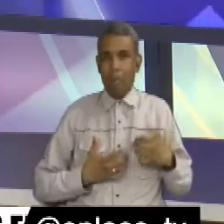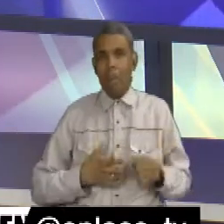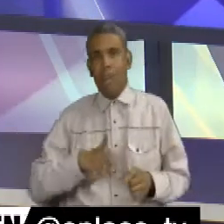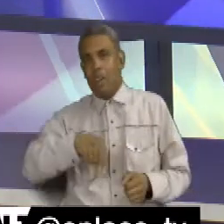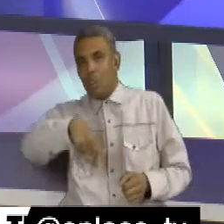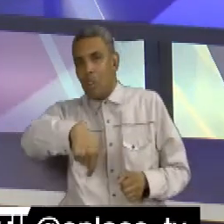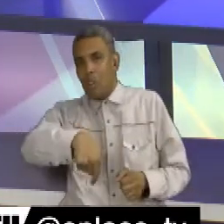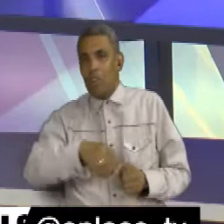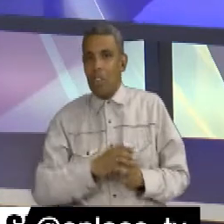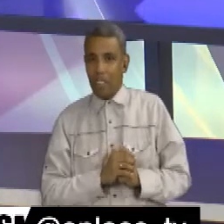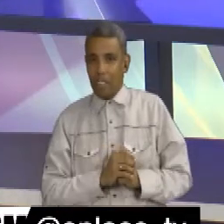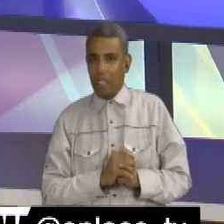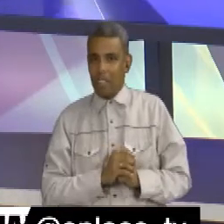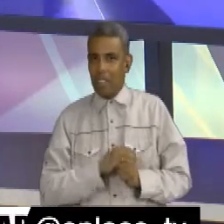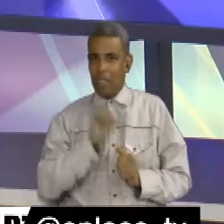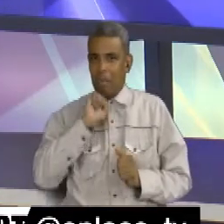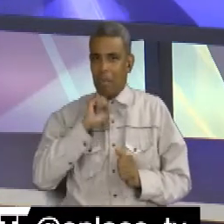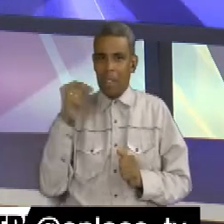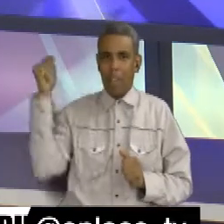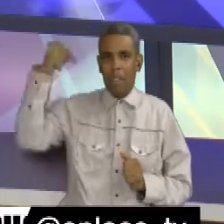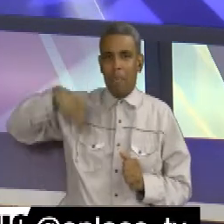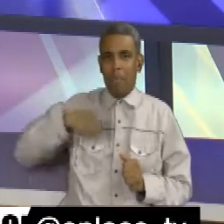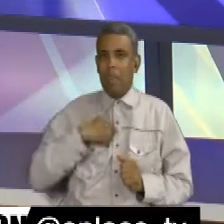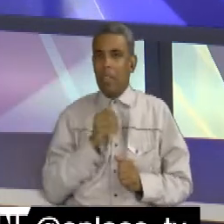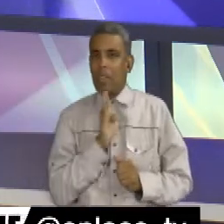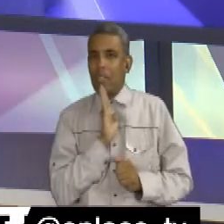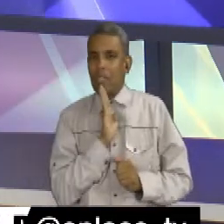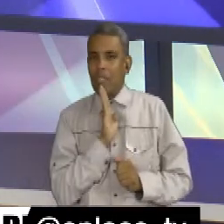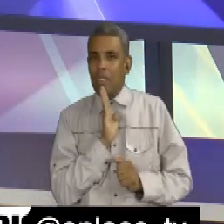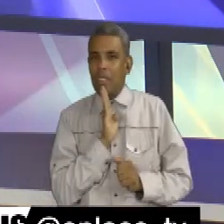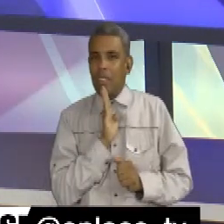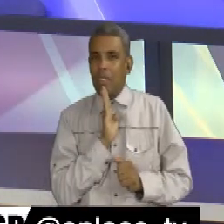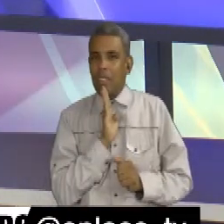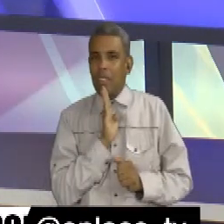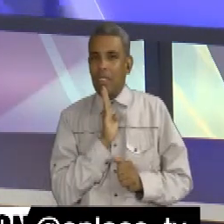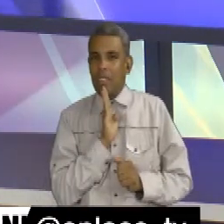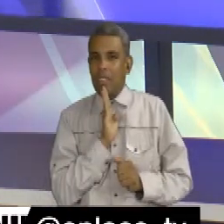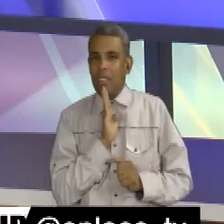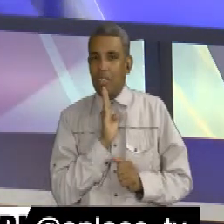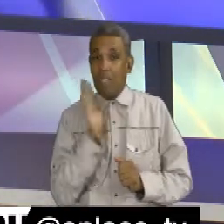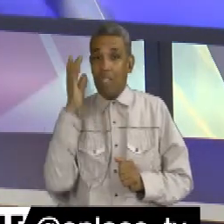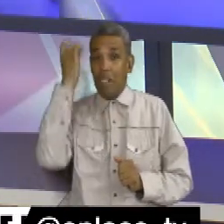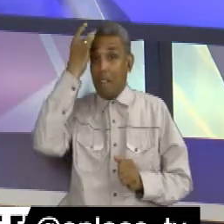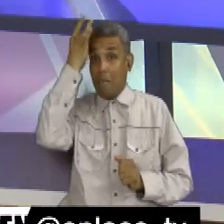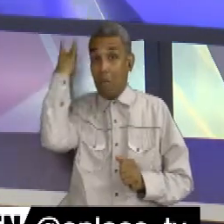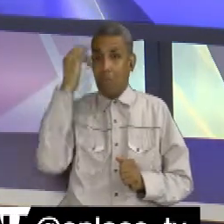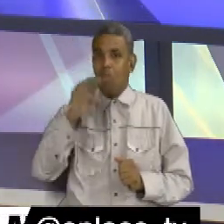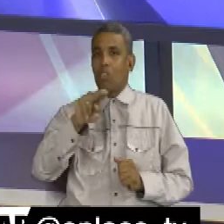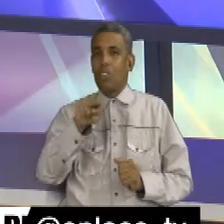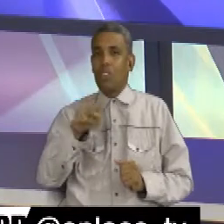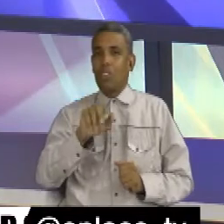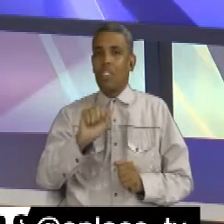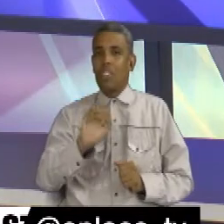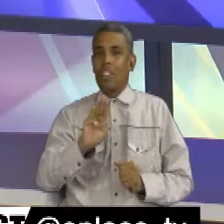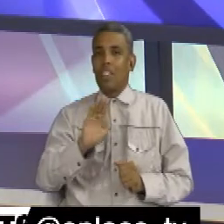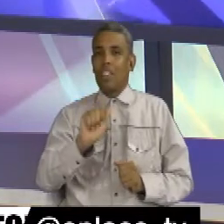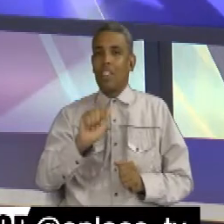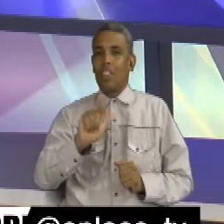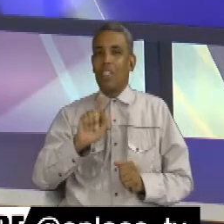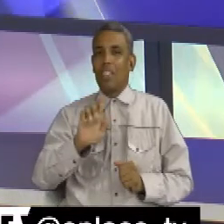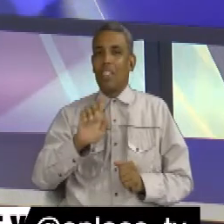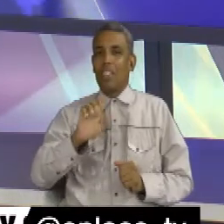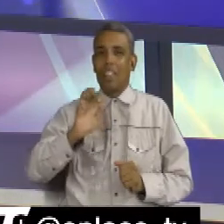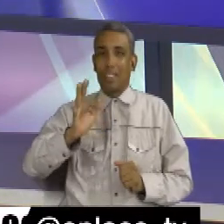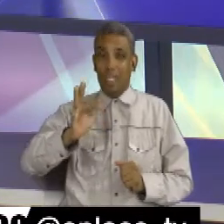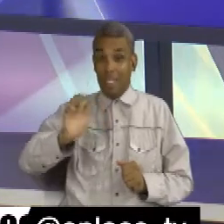nuestro set de Enlace Noticias se encuentra el artista de este género musical, el Mono Zabaleta, a quien damos la bienvenida, o mejor, le damos